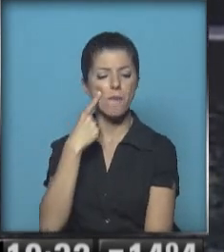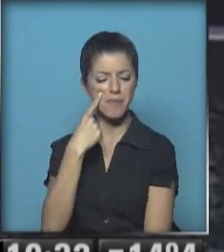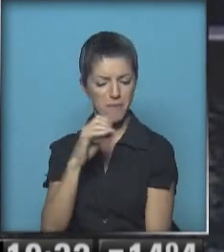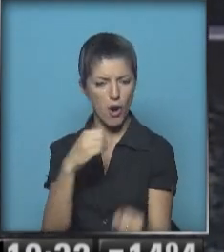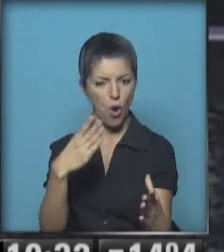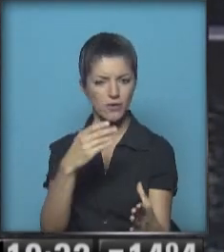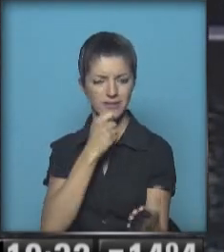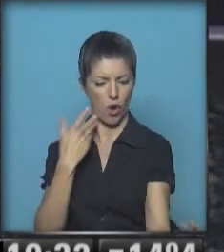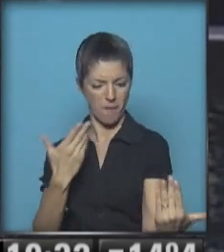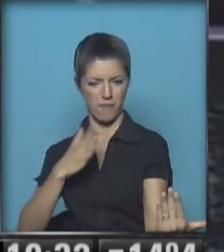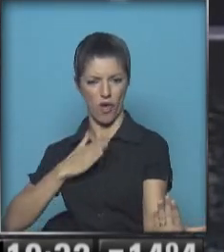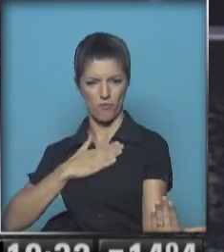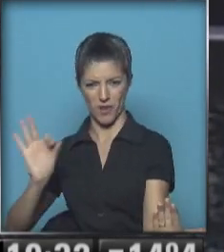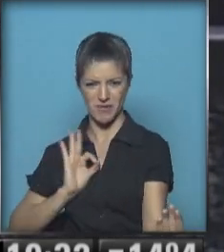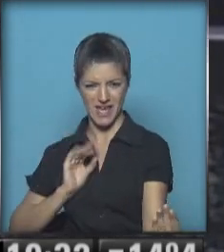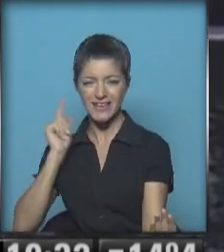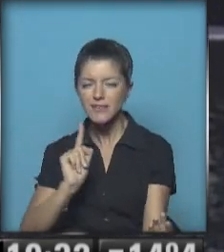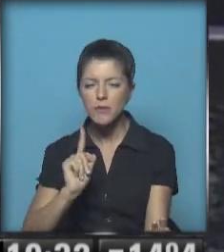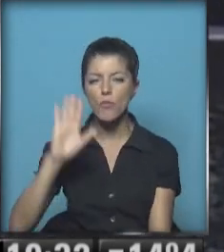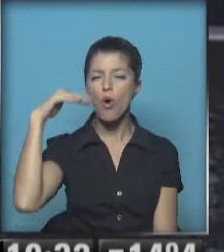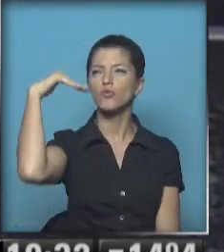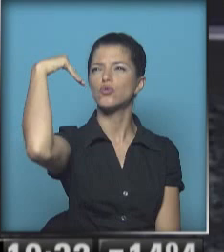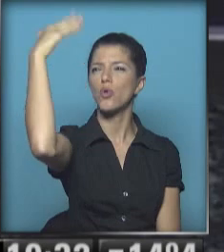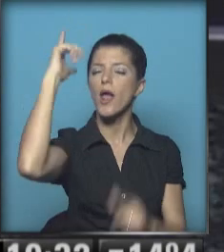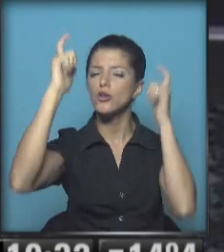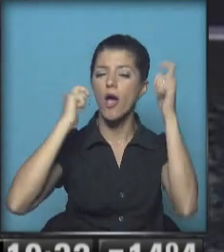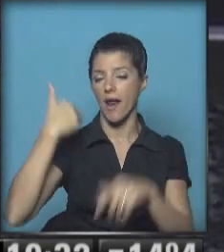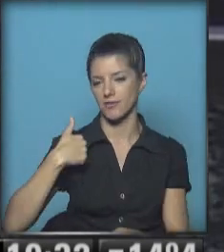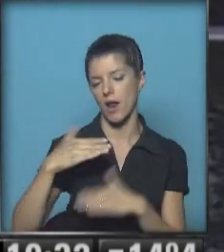sus padres. Y ese es el sueño que la Argentina puede hacer posible. La...